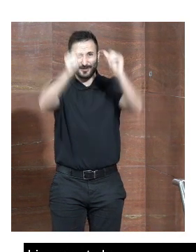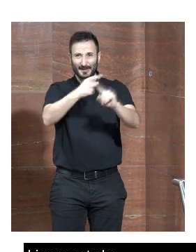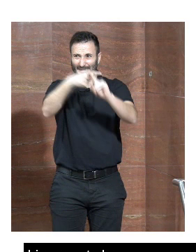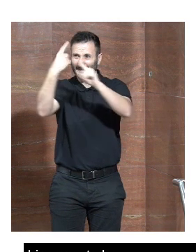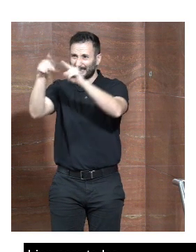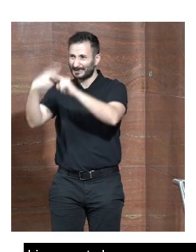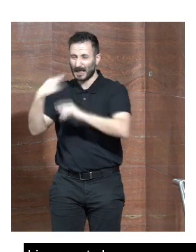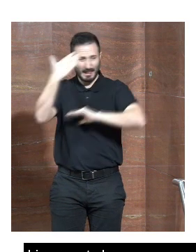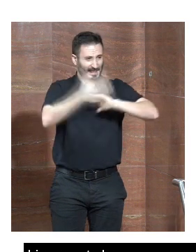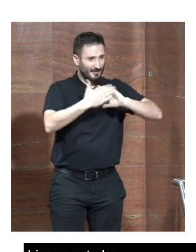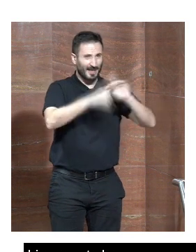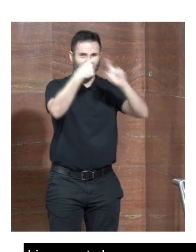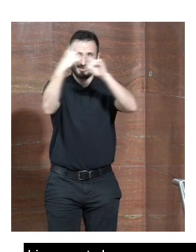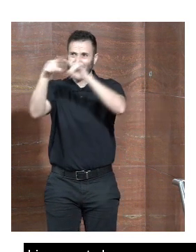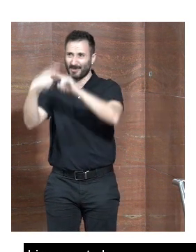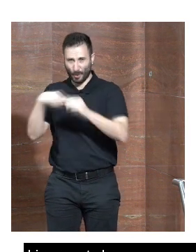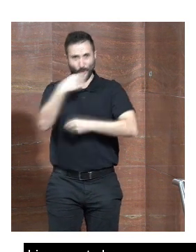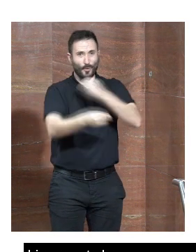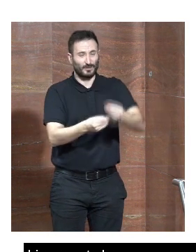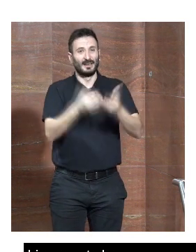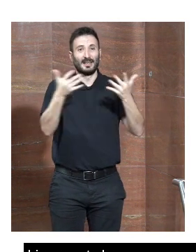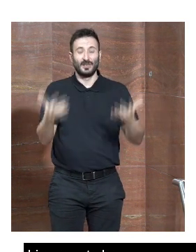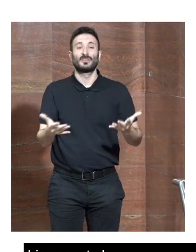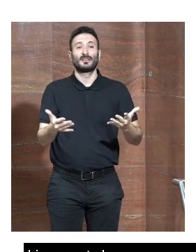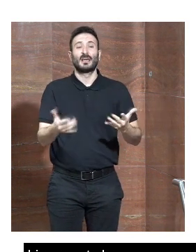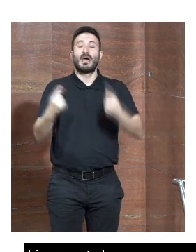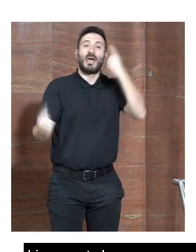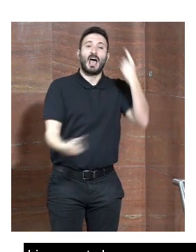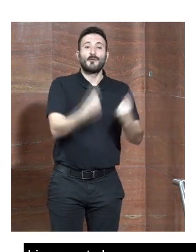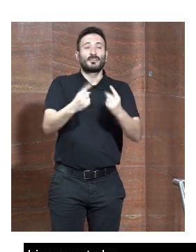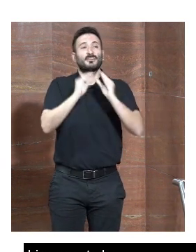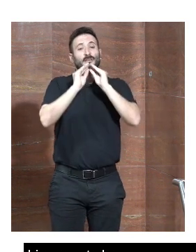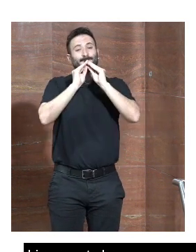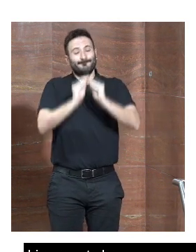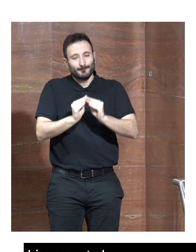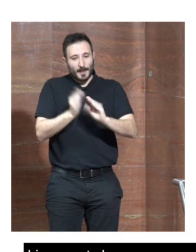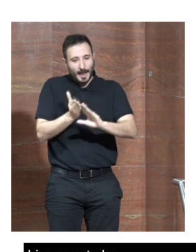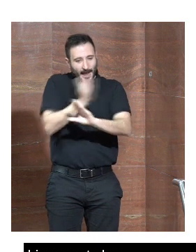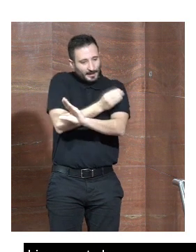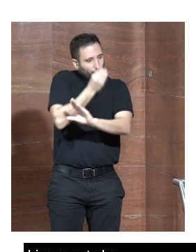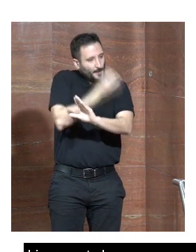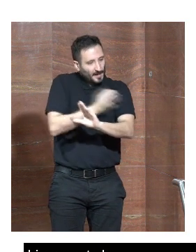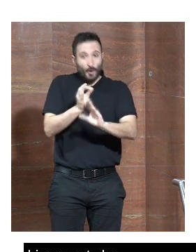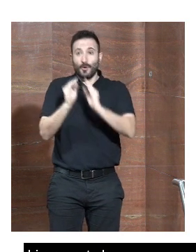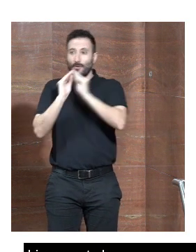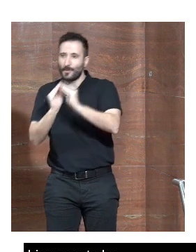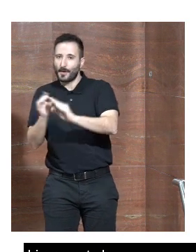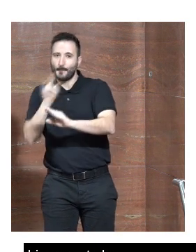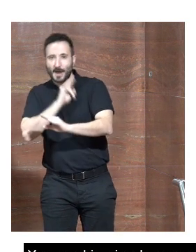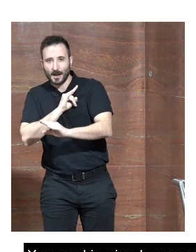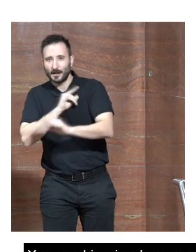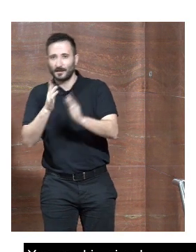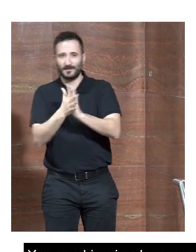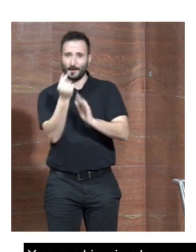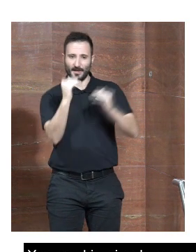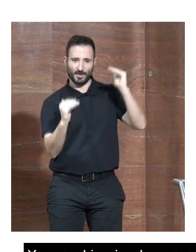todo tipo de limitaciones. Y hay veces que la posibilidad de hacer algo bien o hacerlo mal, el coste es